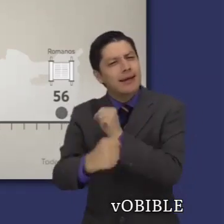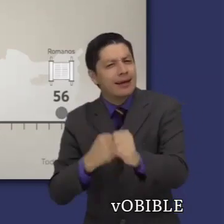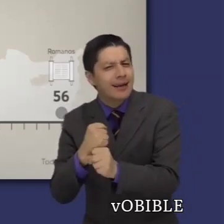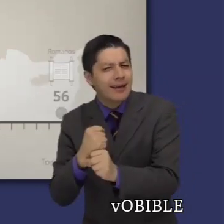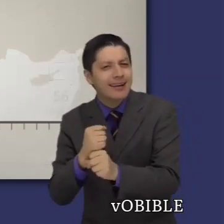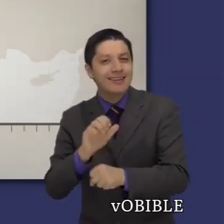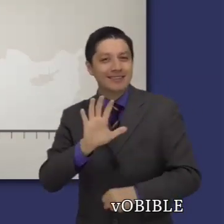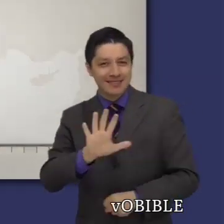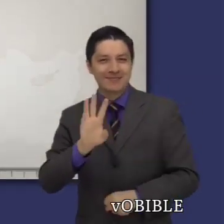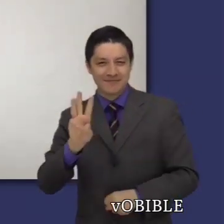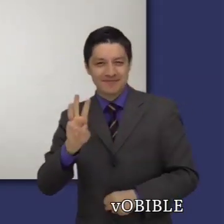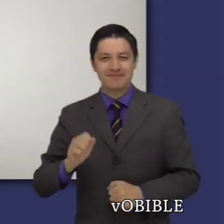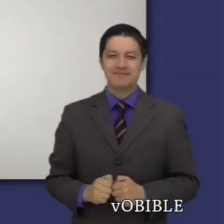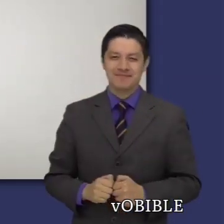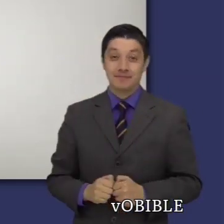estado.